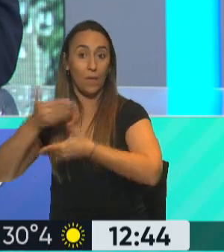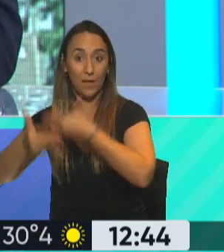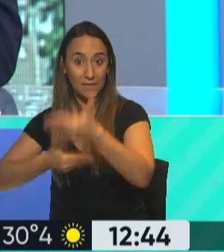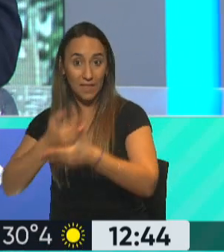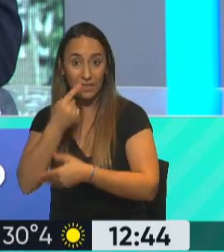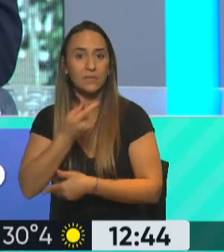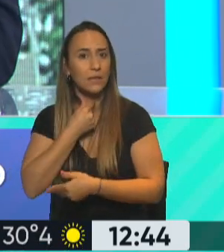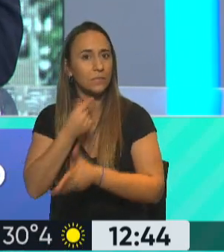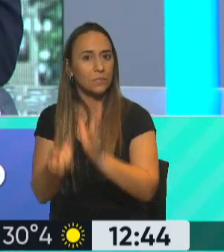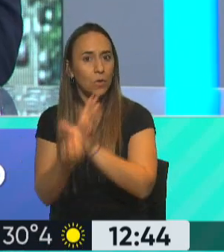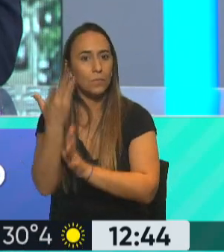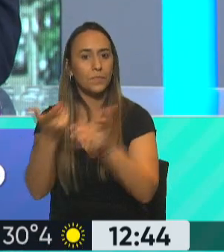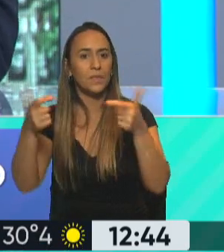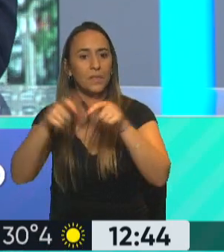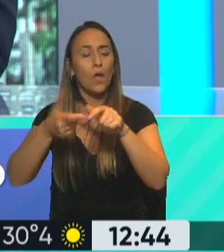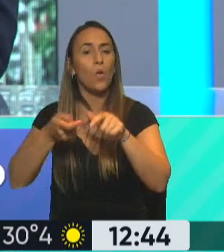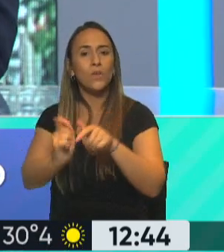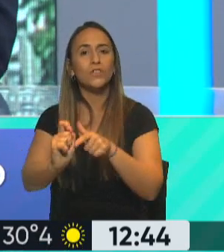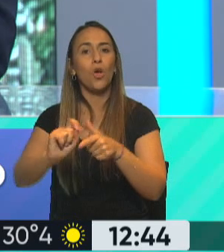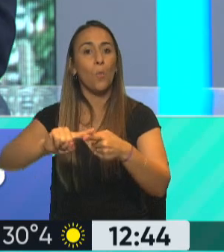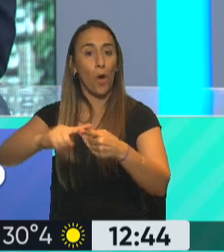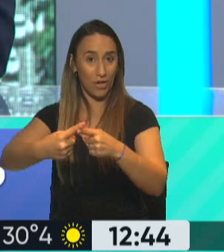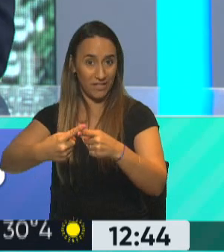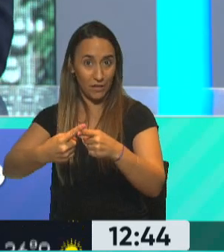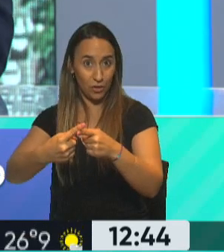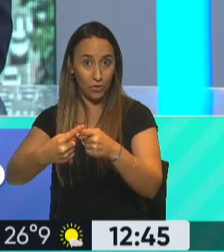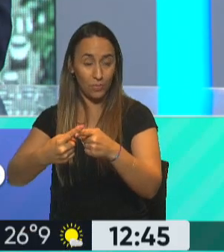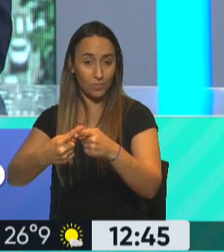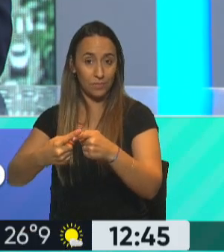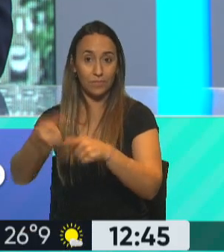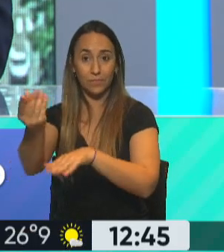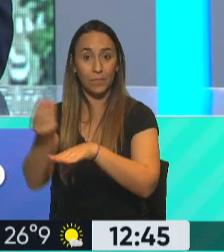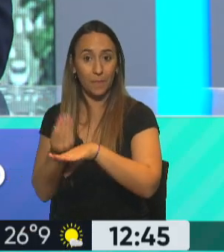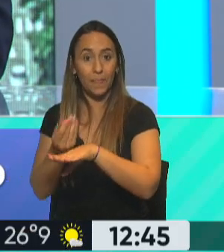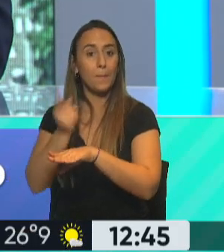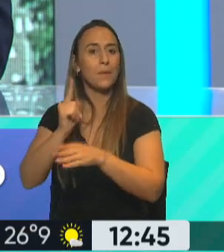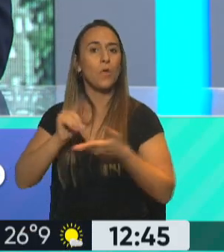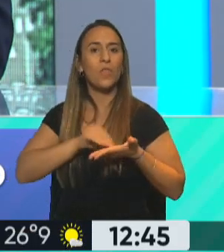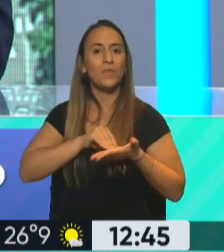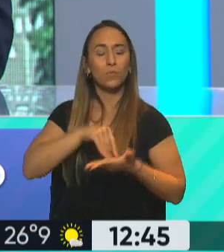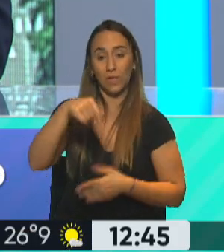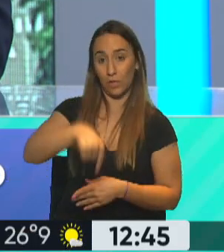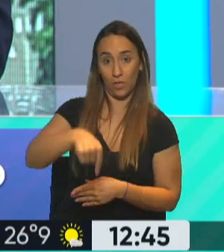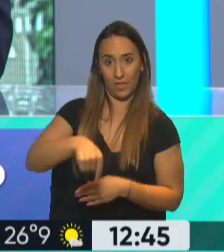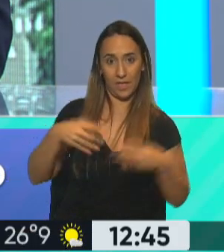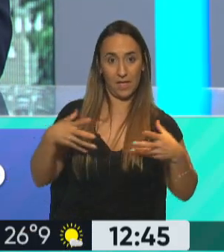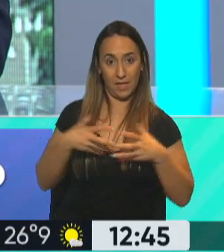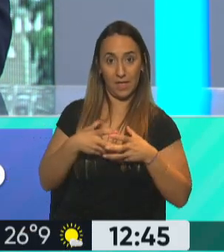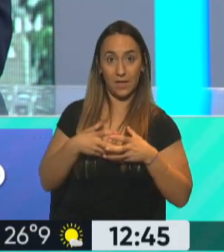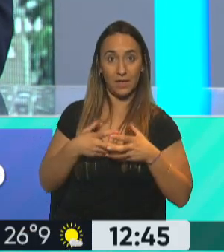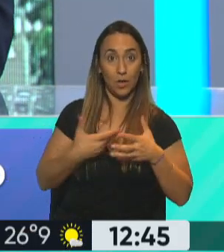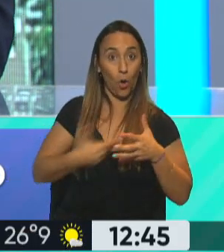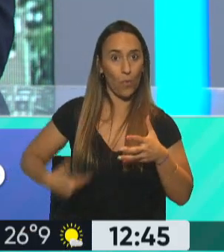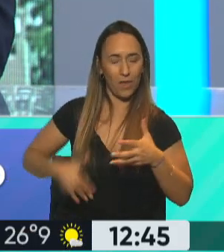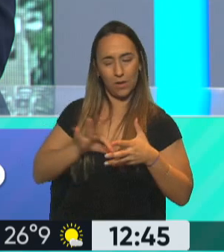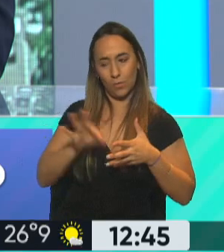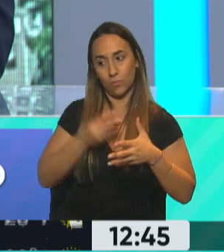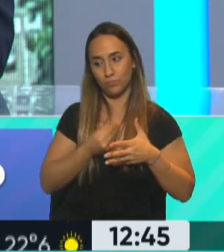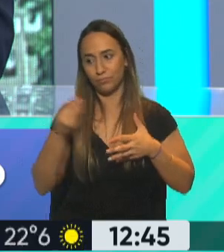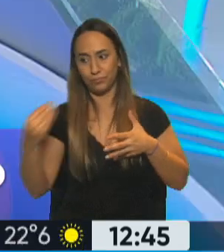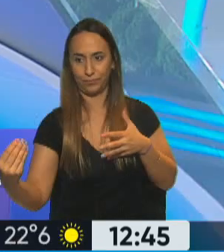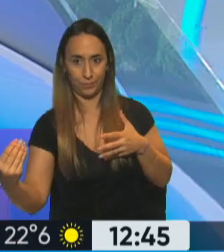de Juicio Político para que sea presidida también por un propio diputado de la bancada del oficialismo. Fer, ¿y por qué es tan importante